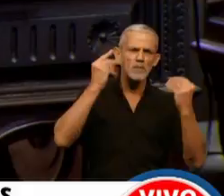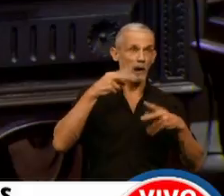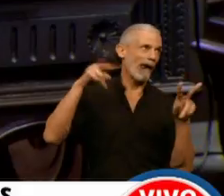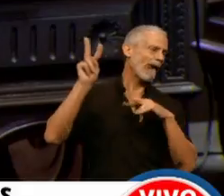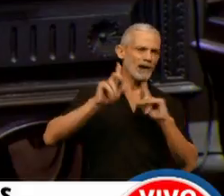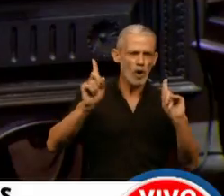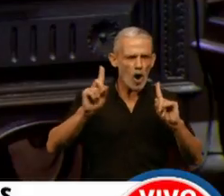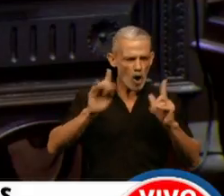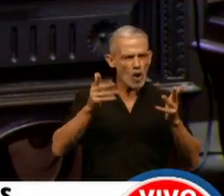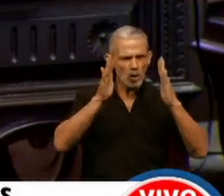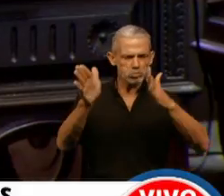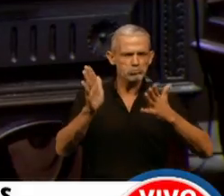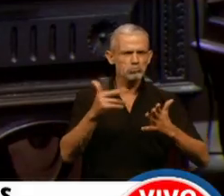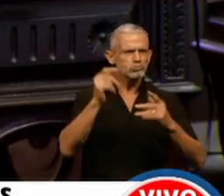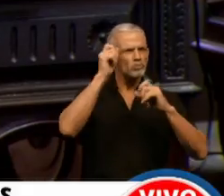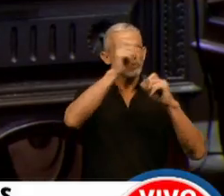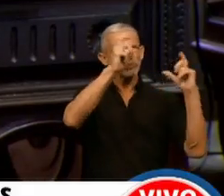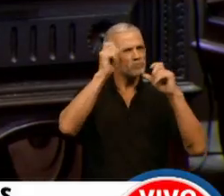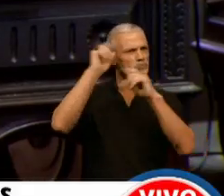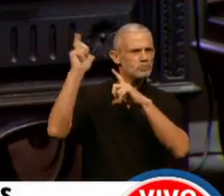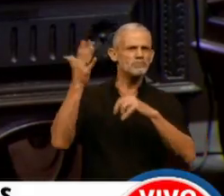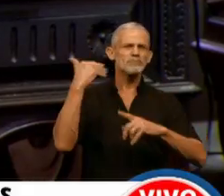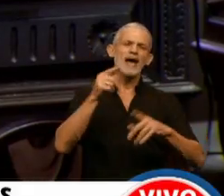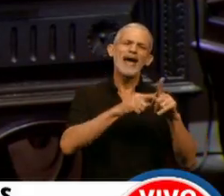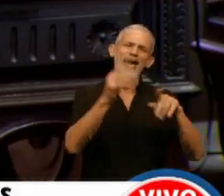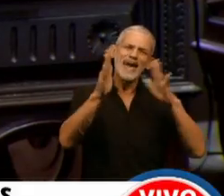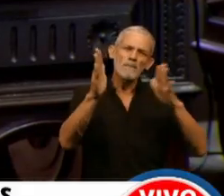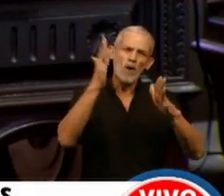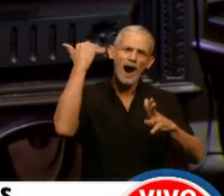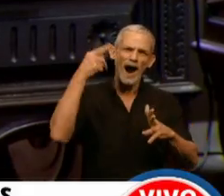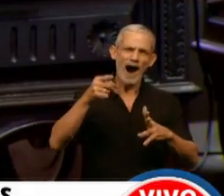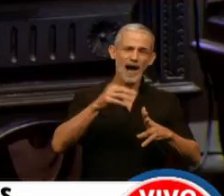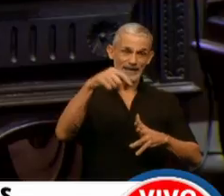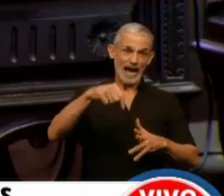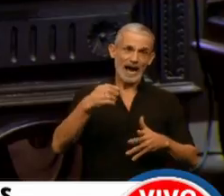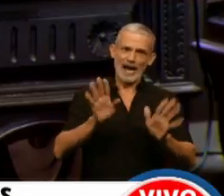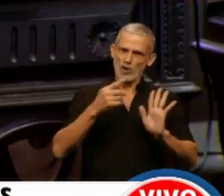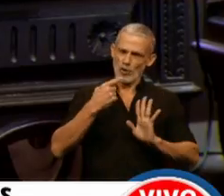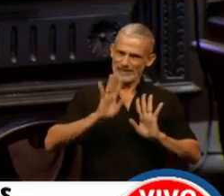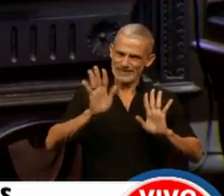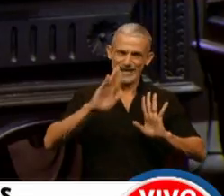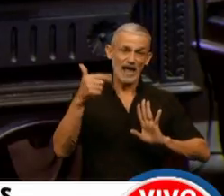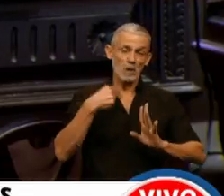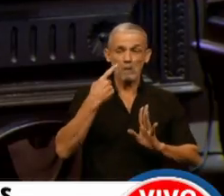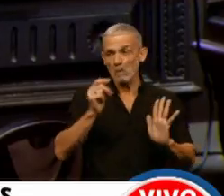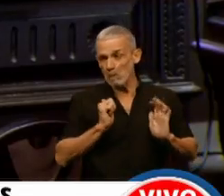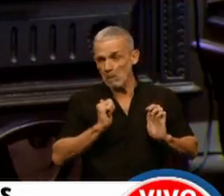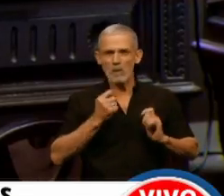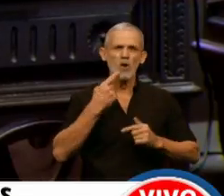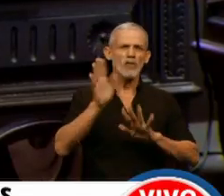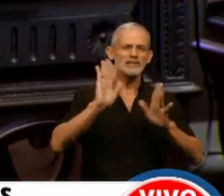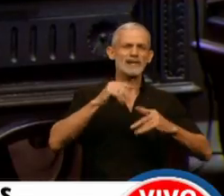distraído y es un cambio de paradigma veníamos de una época que acá no se nombró ni escucho que se lo nombre